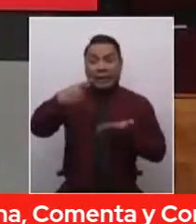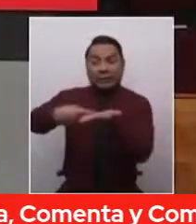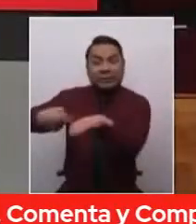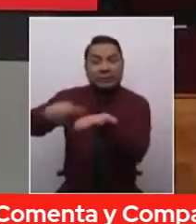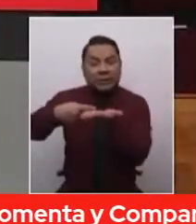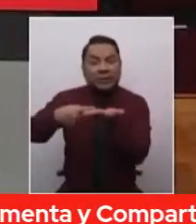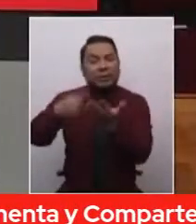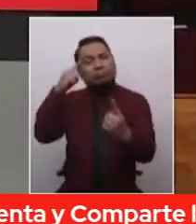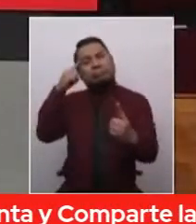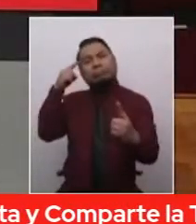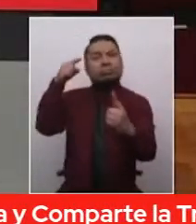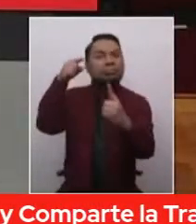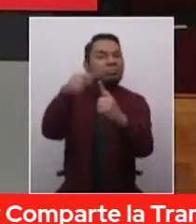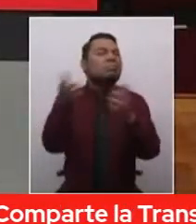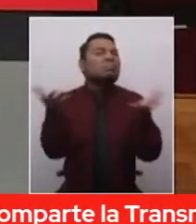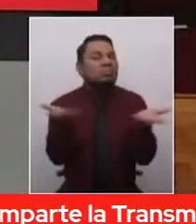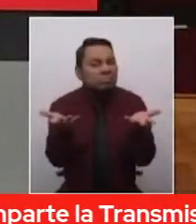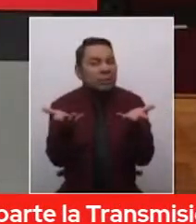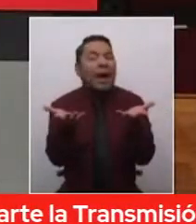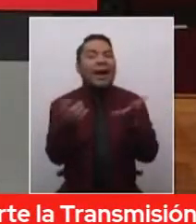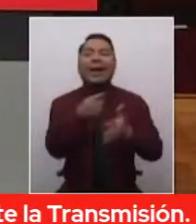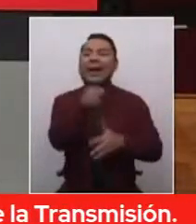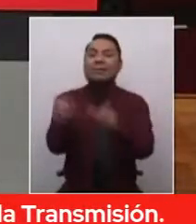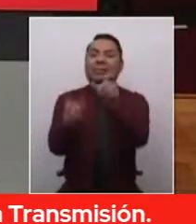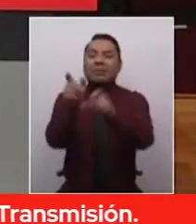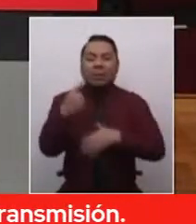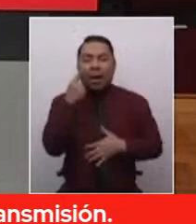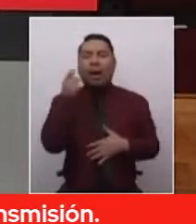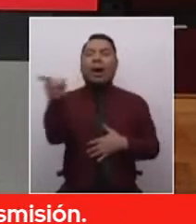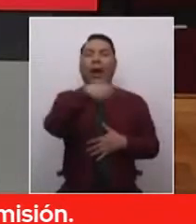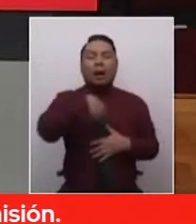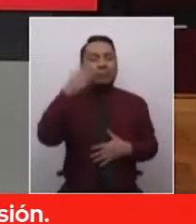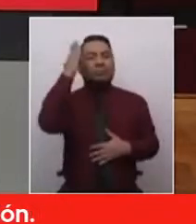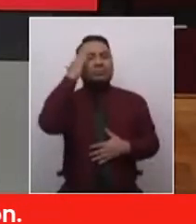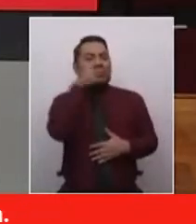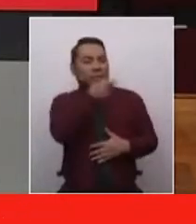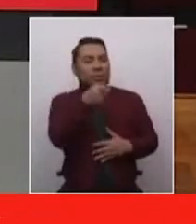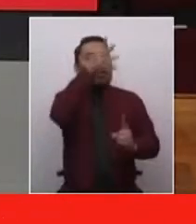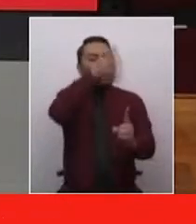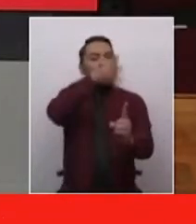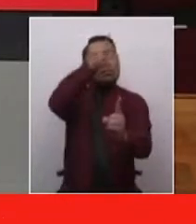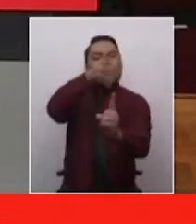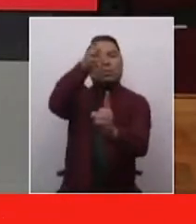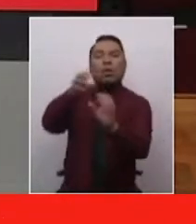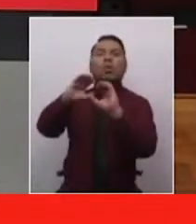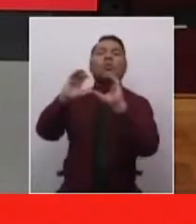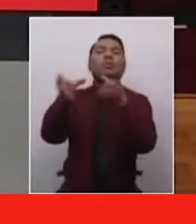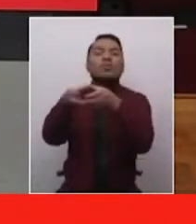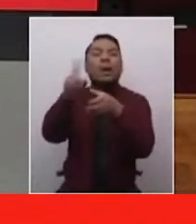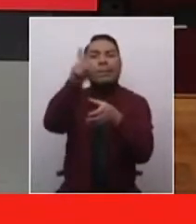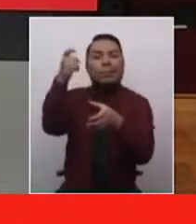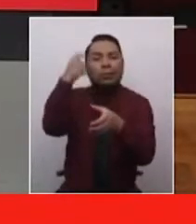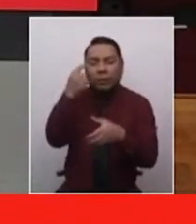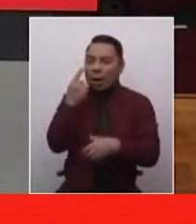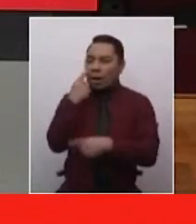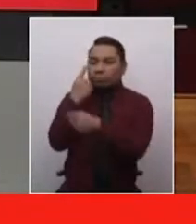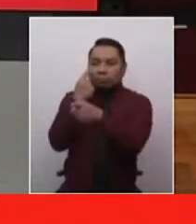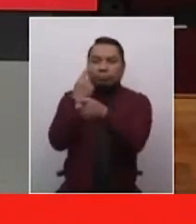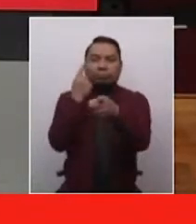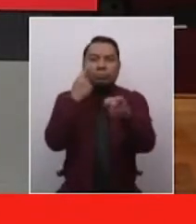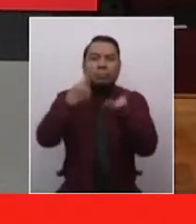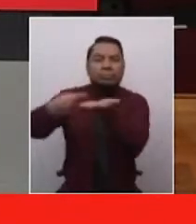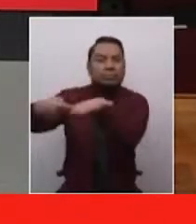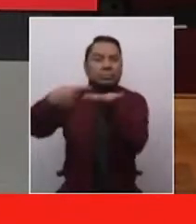como finalidad que la ciudadanía contraste las propuestas de cada una de las organizaciones políticas en